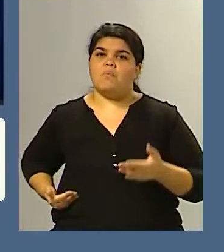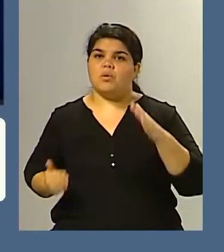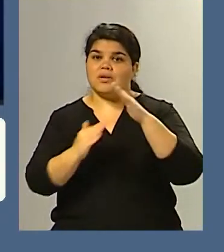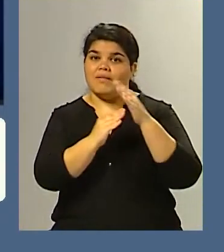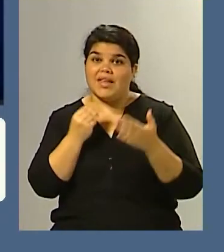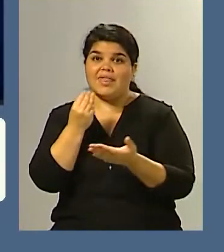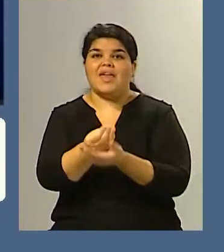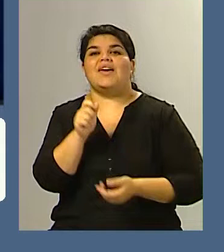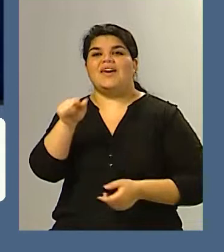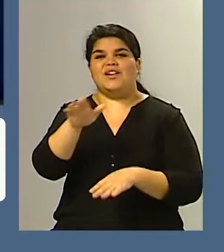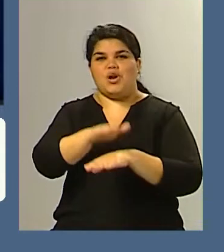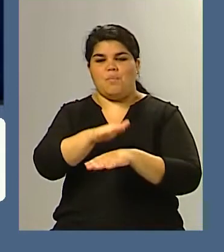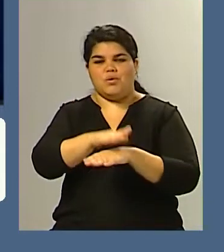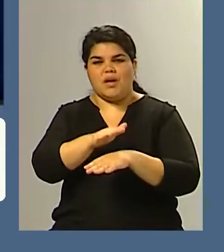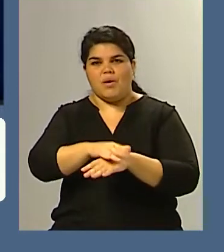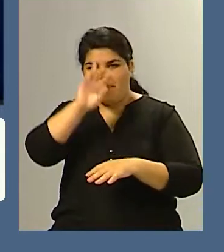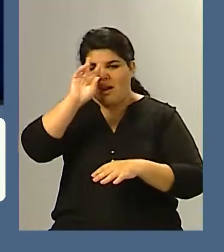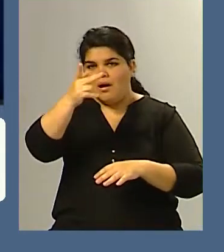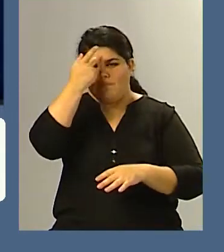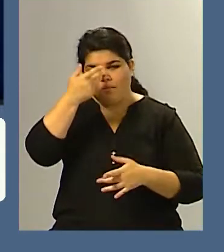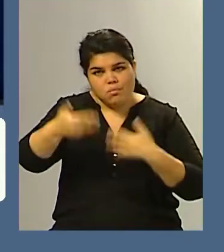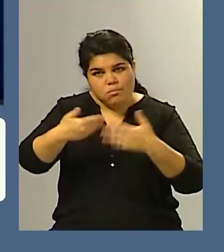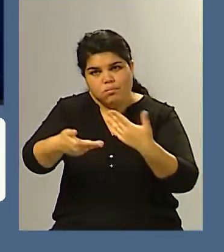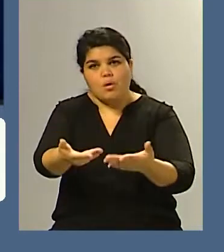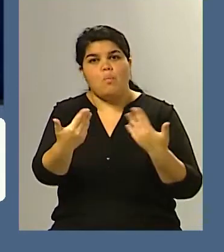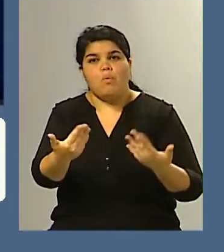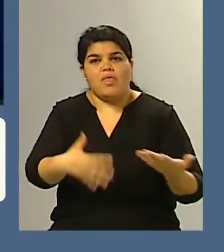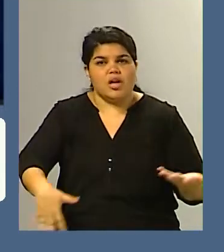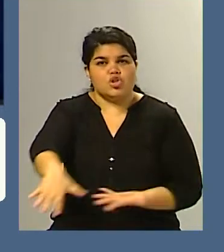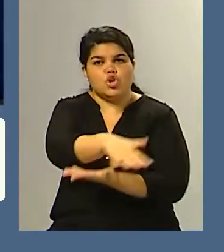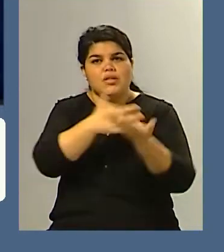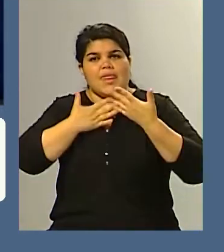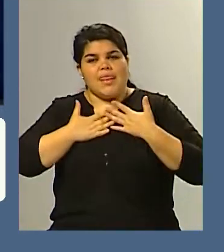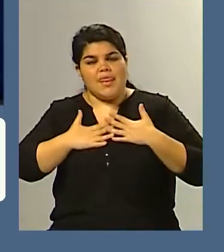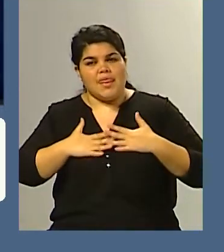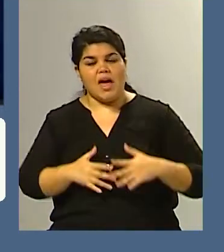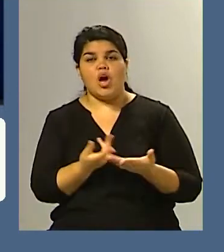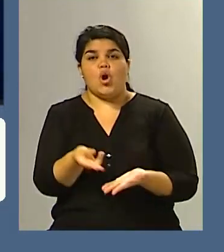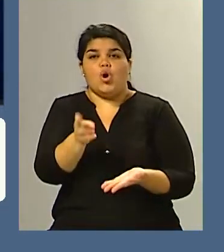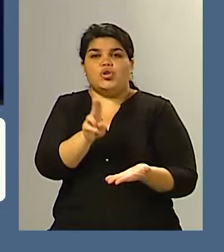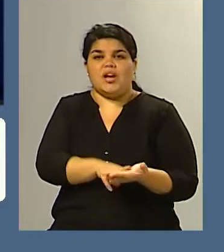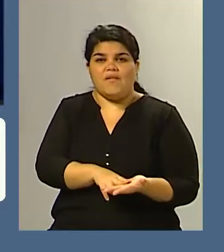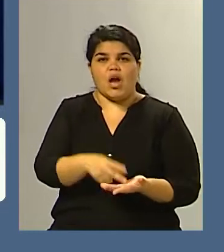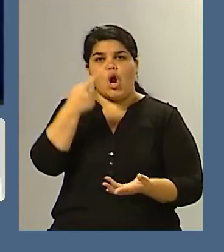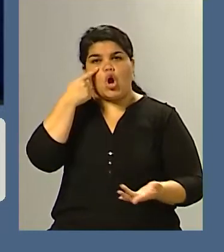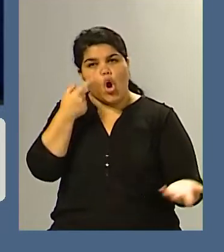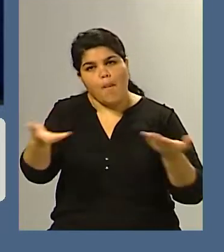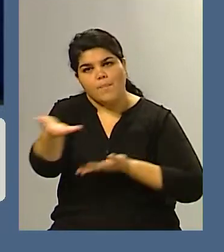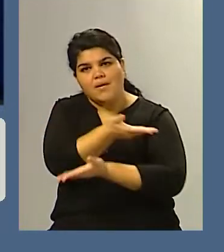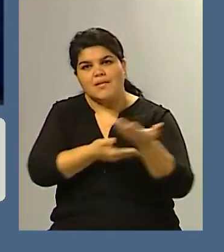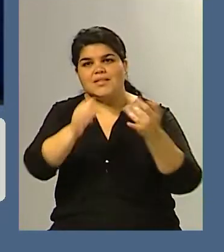automaticamente o ambiente social também poderá moderar-se e volver a ser um ambiente de uma convivência social mais